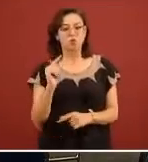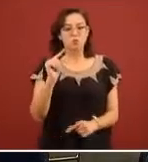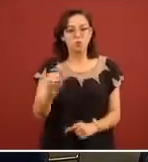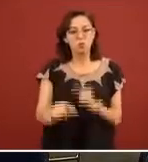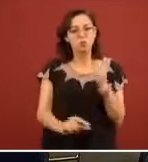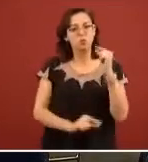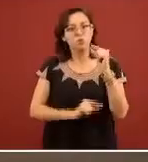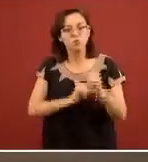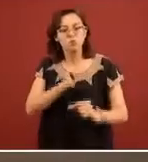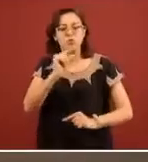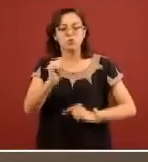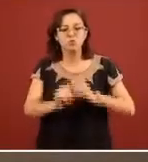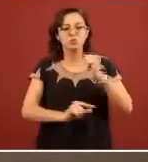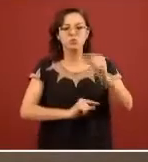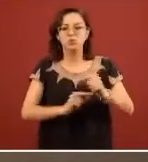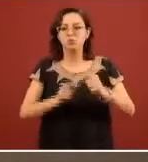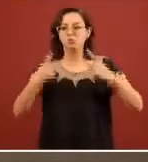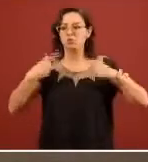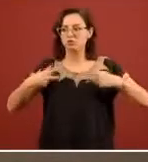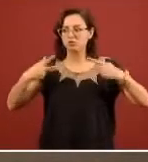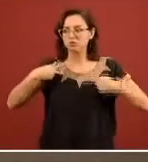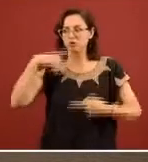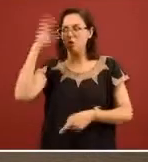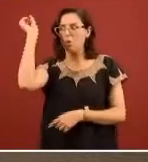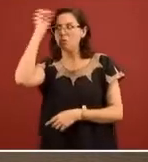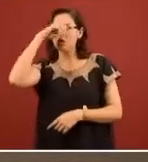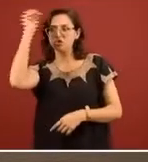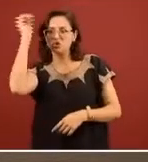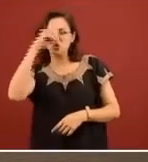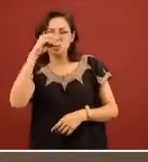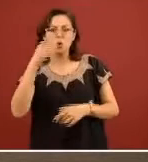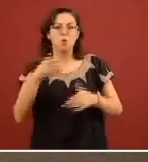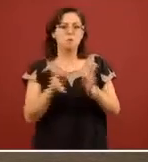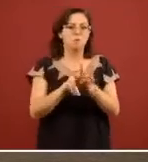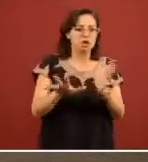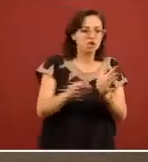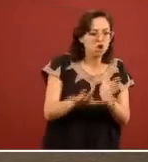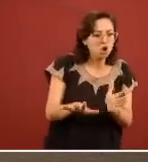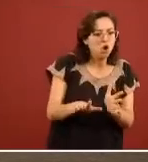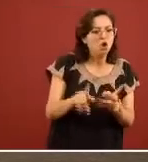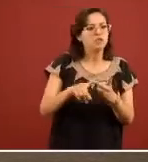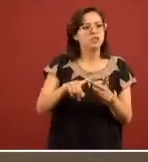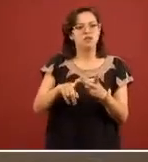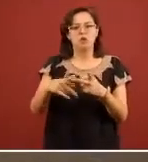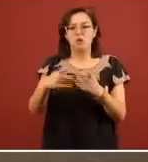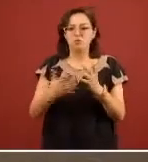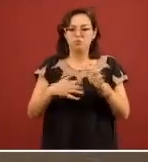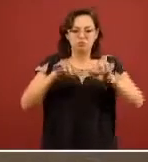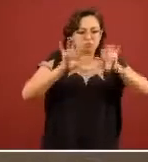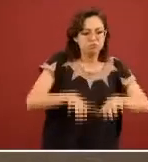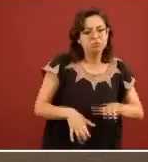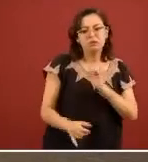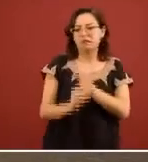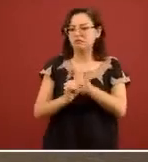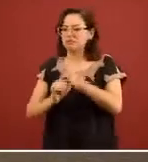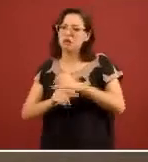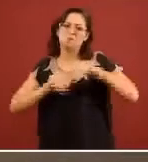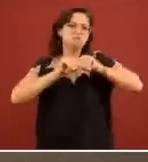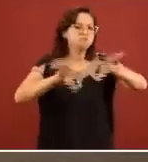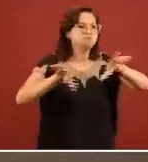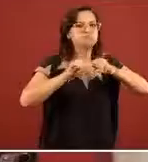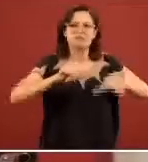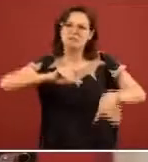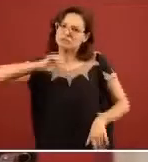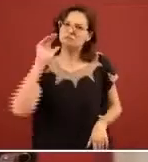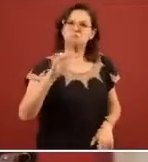creciente voces, opiniones en algunos periódicos, en algunos columnistas, en las redes sociales,